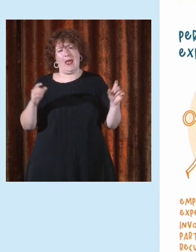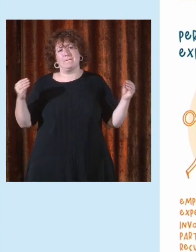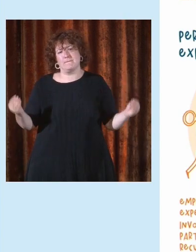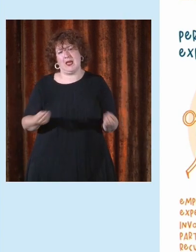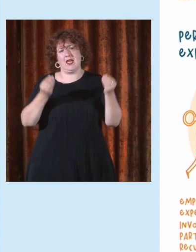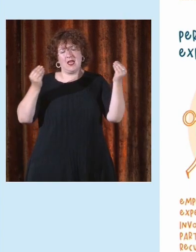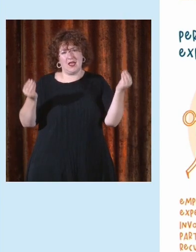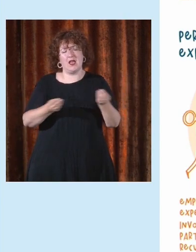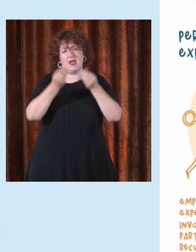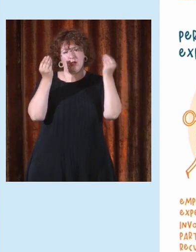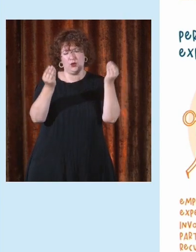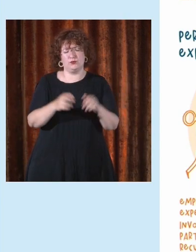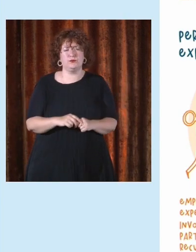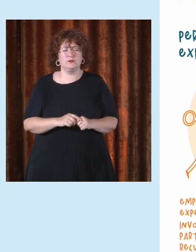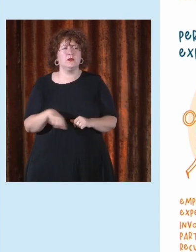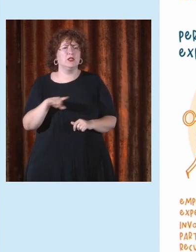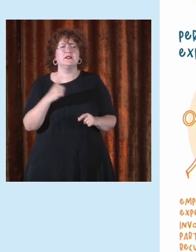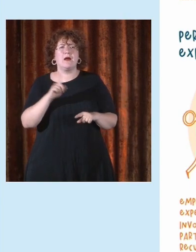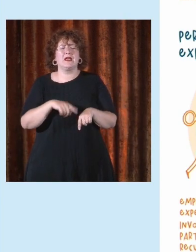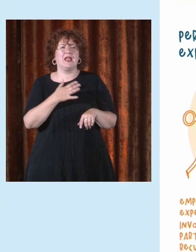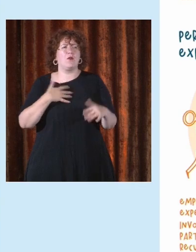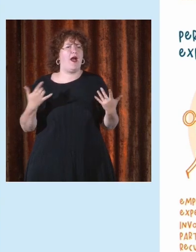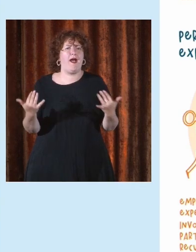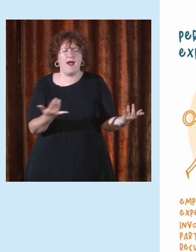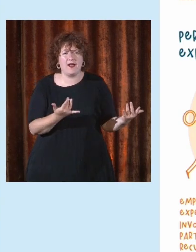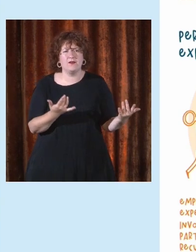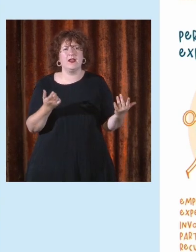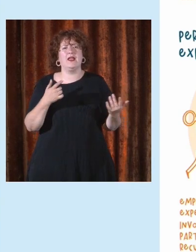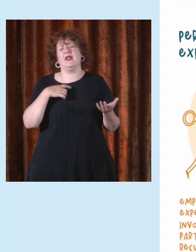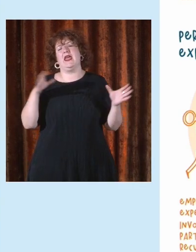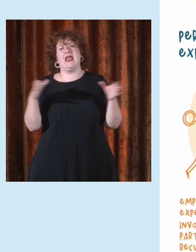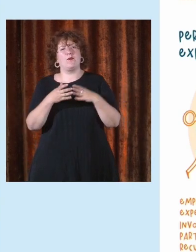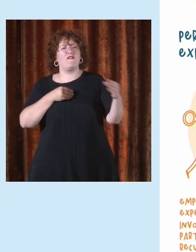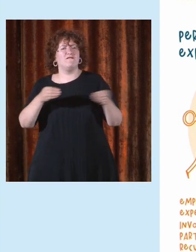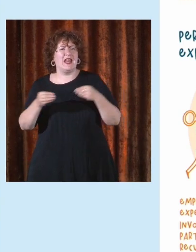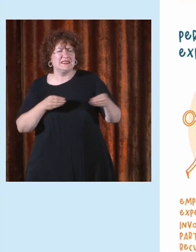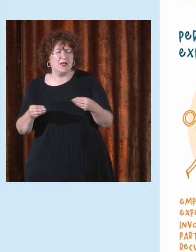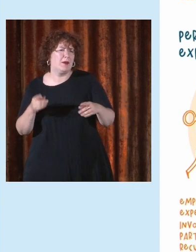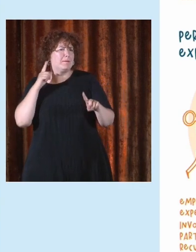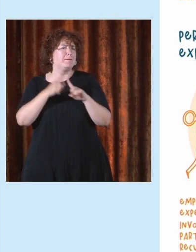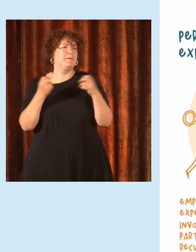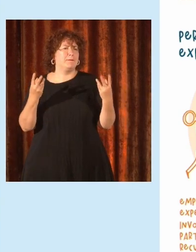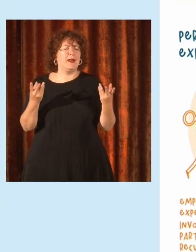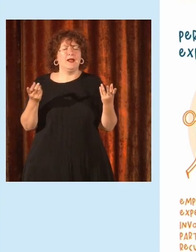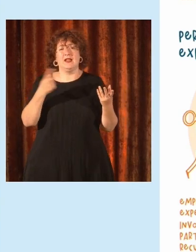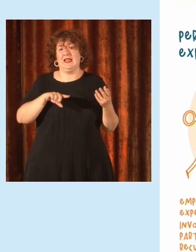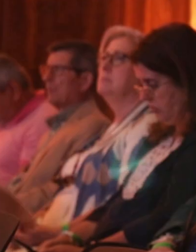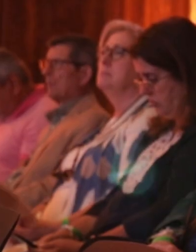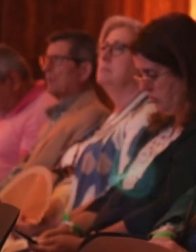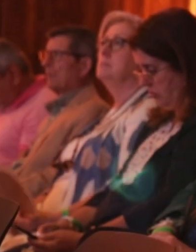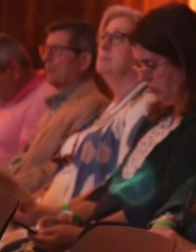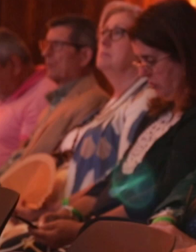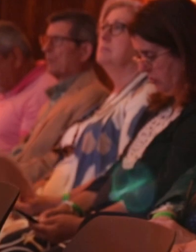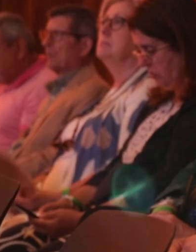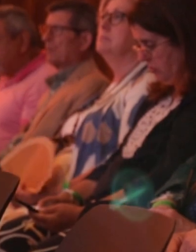personas, sobre todo, ¿no? Y queremos ser ágiles, con equipos flexibles. ¿Para qué? Precisamente para adaptarnos a las nuevas